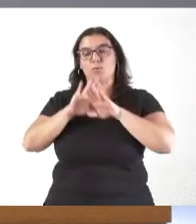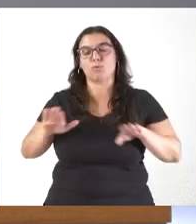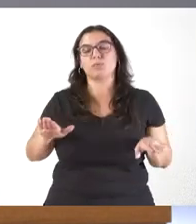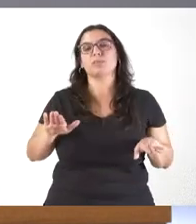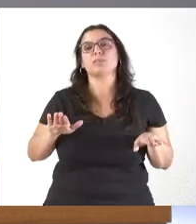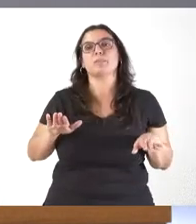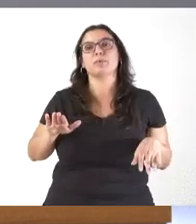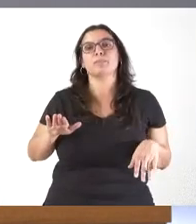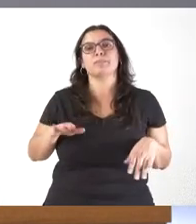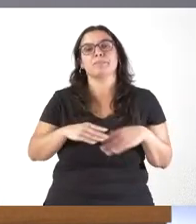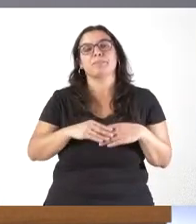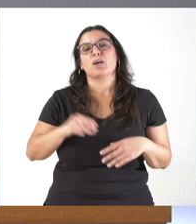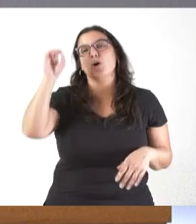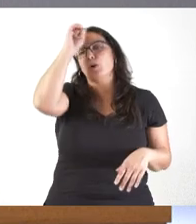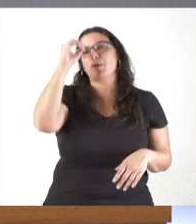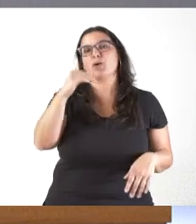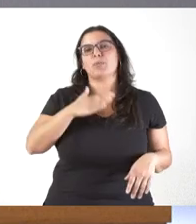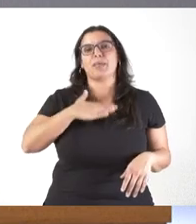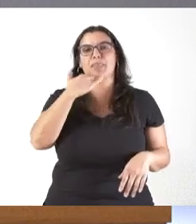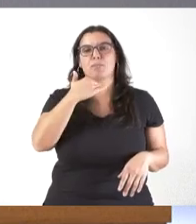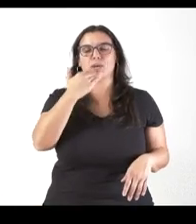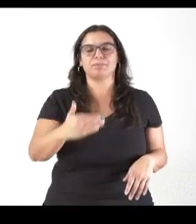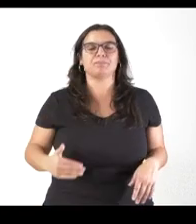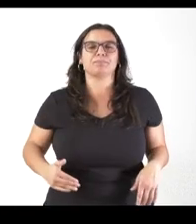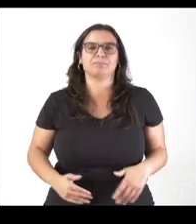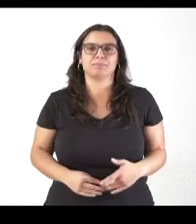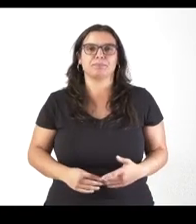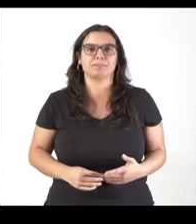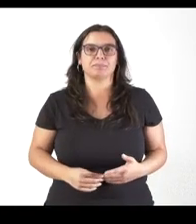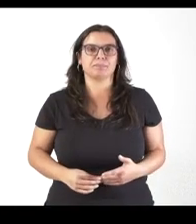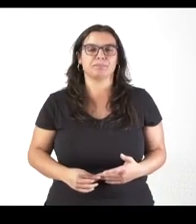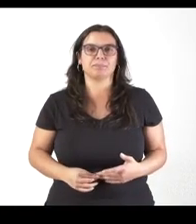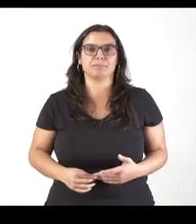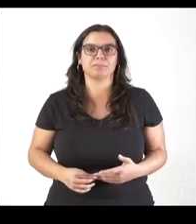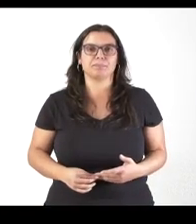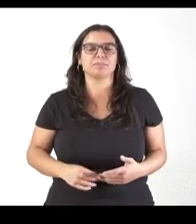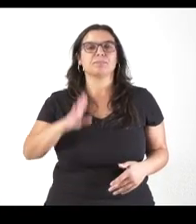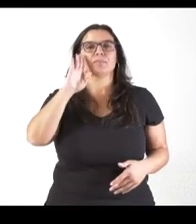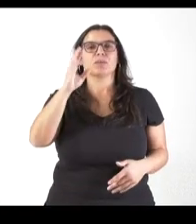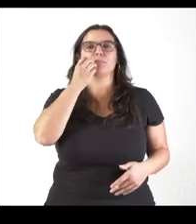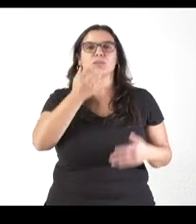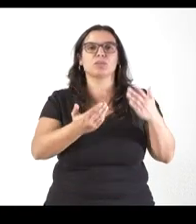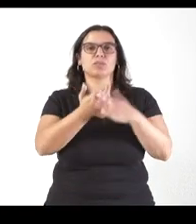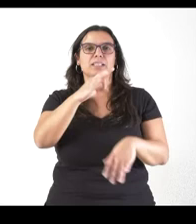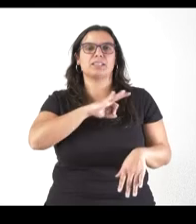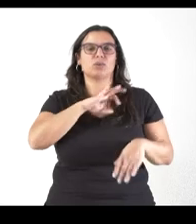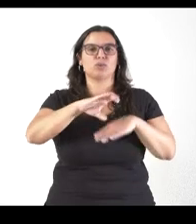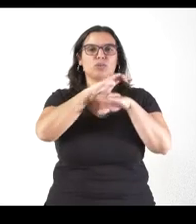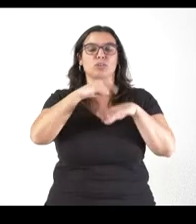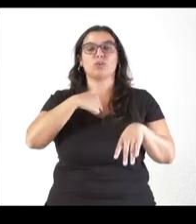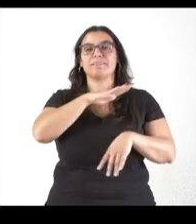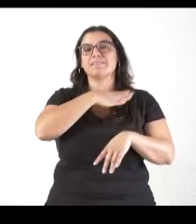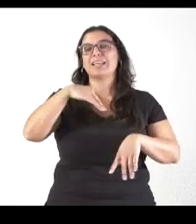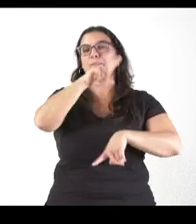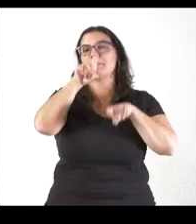tenemos a Carlos Gil de la opinión Adelante Carlos cuando quieras Hola buenos días yo le quería